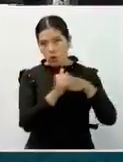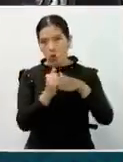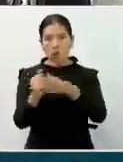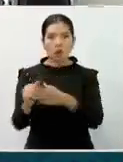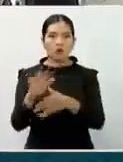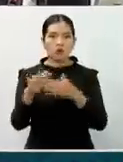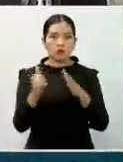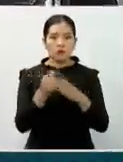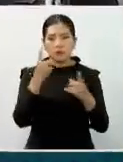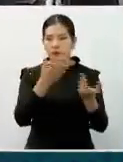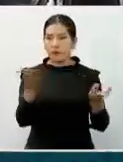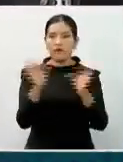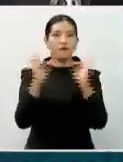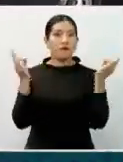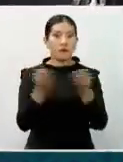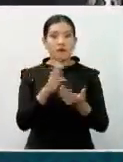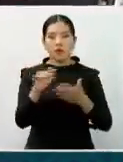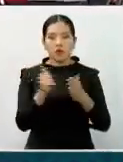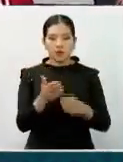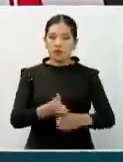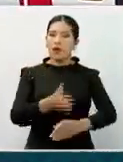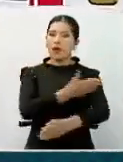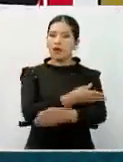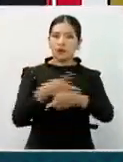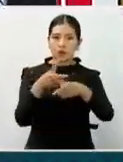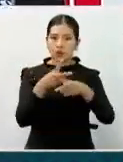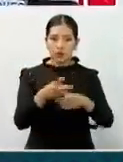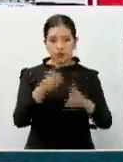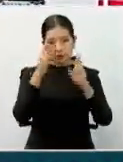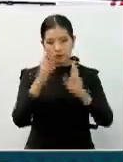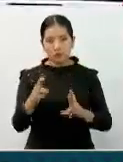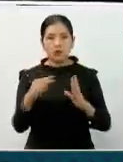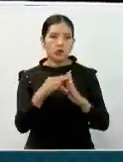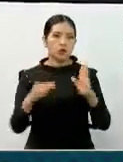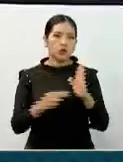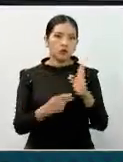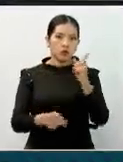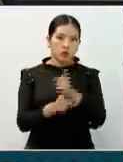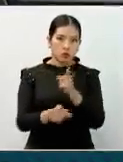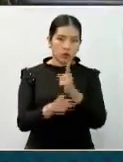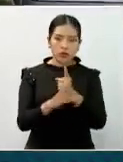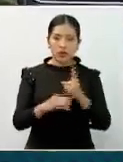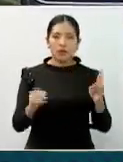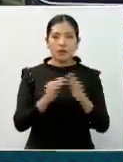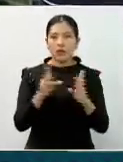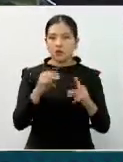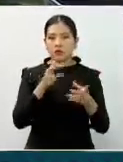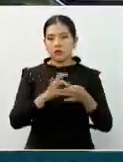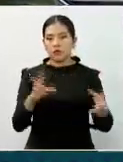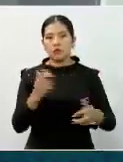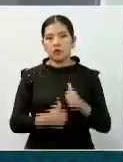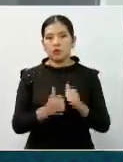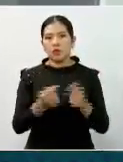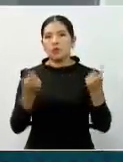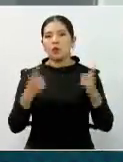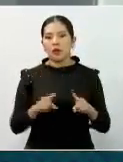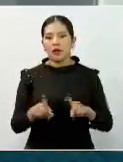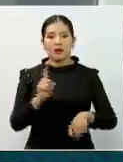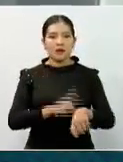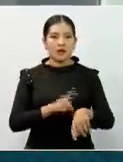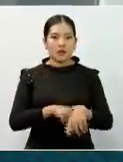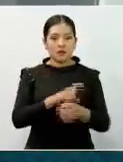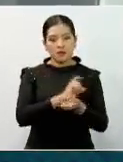los familiares, padres de familia tomen los recaudos, cumplan las normas que corresponden y no se generen inconvenientes al momento de hacer